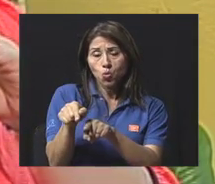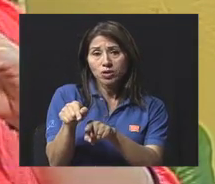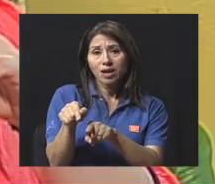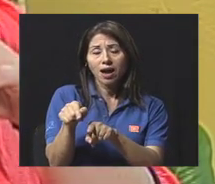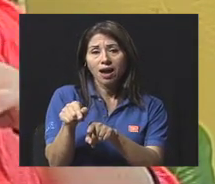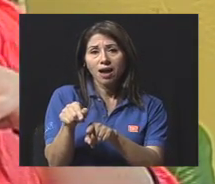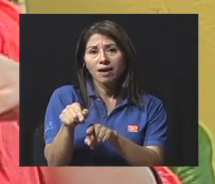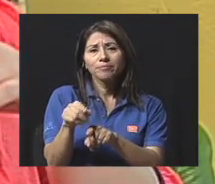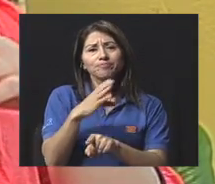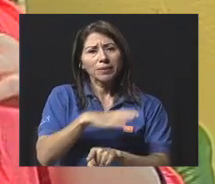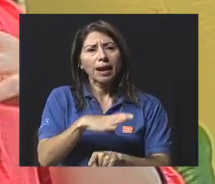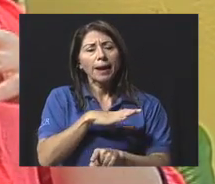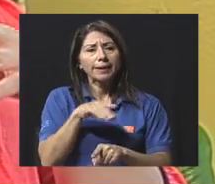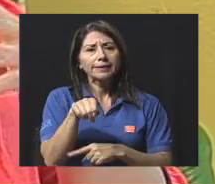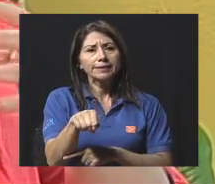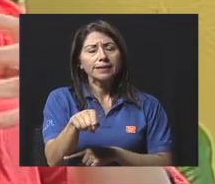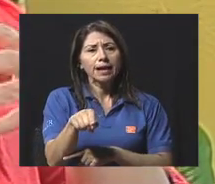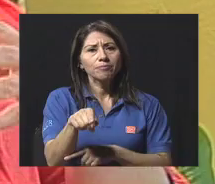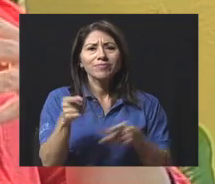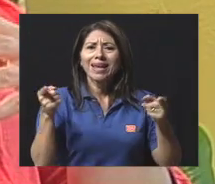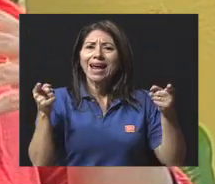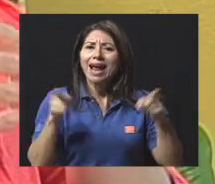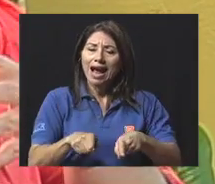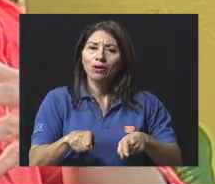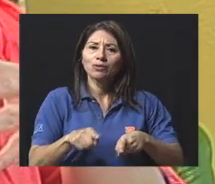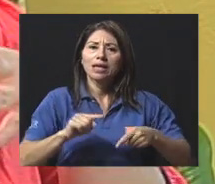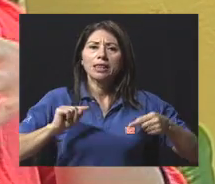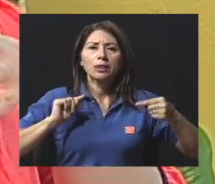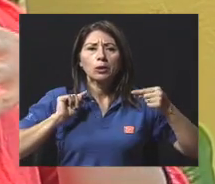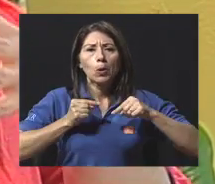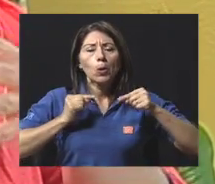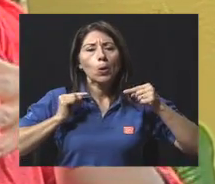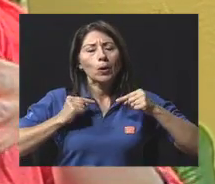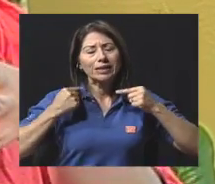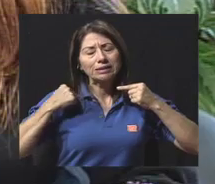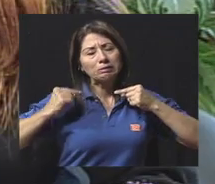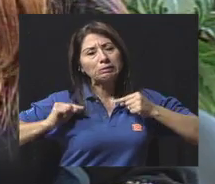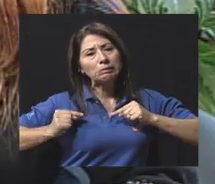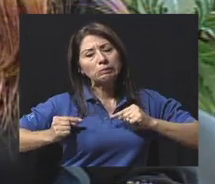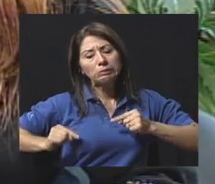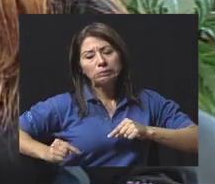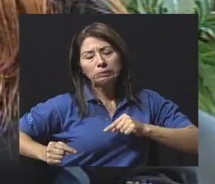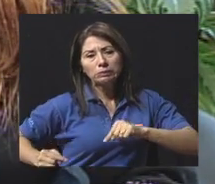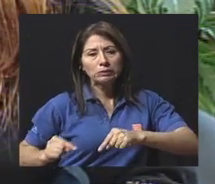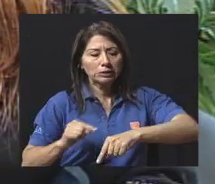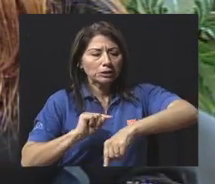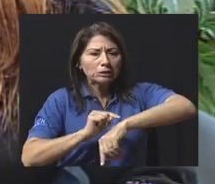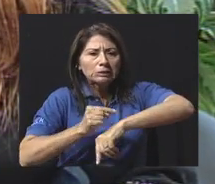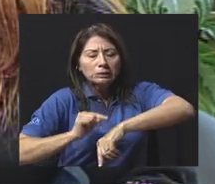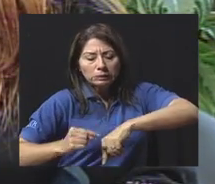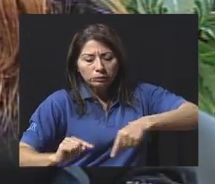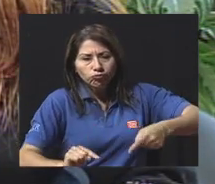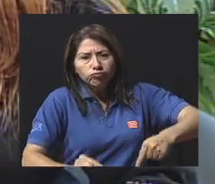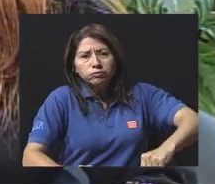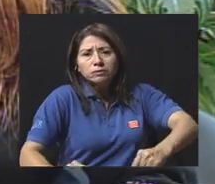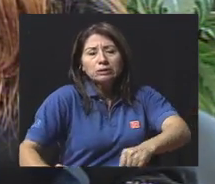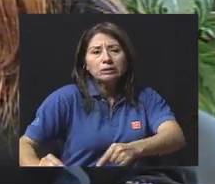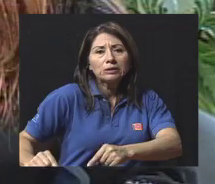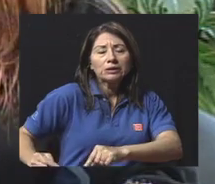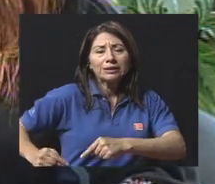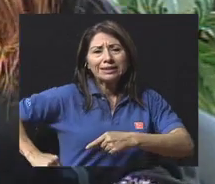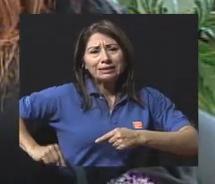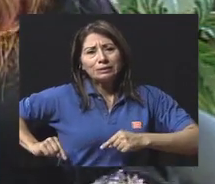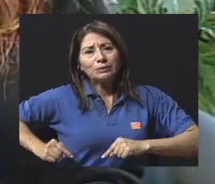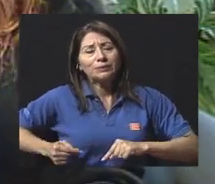que causa dolores articulares y musculares tanto que la gente le